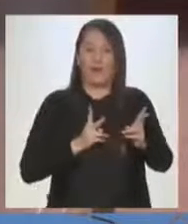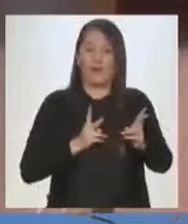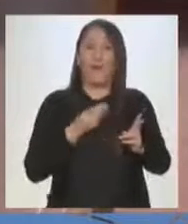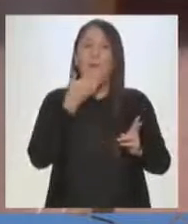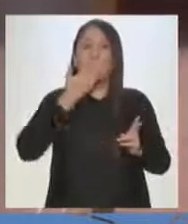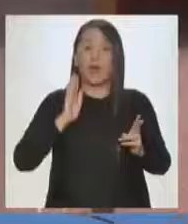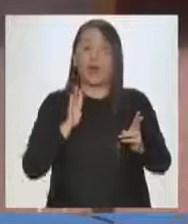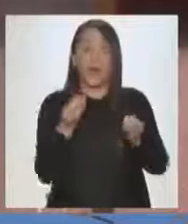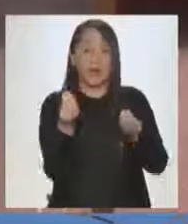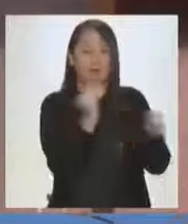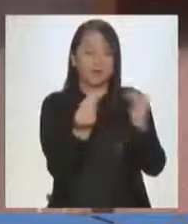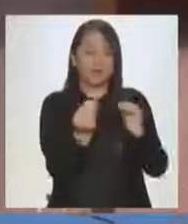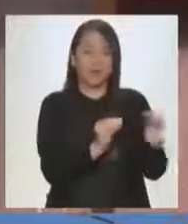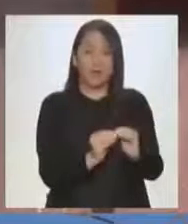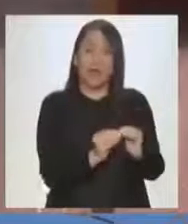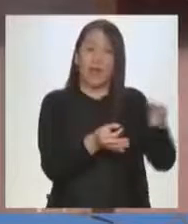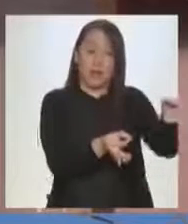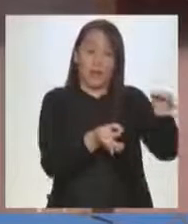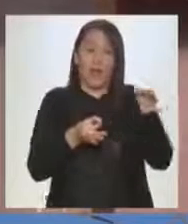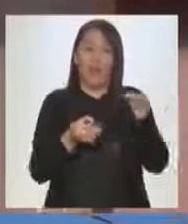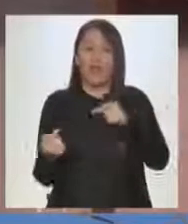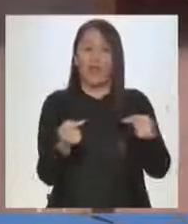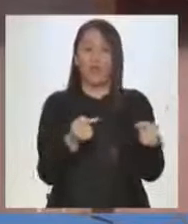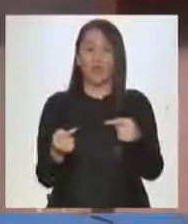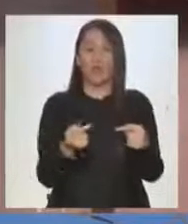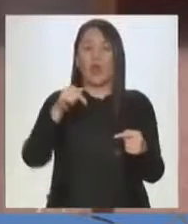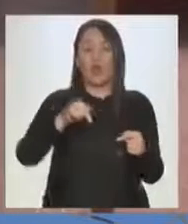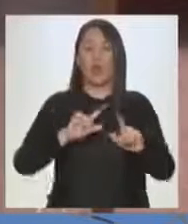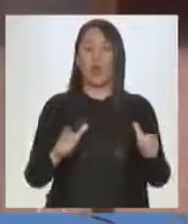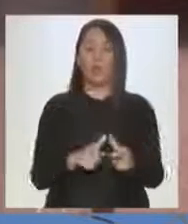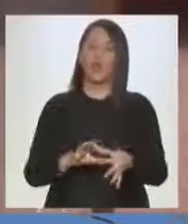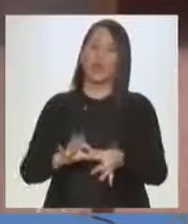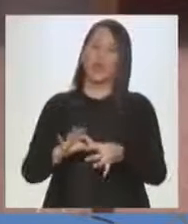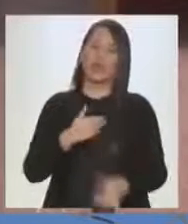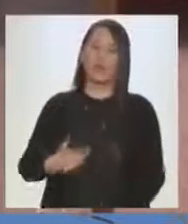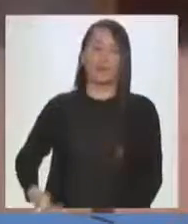mejoramos, sin lugar a duda, lo que nos llegó a discusión en esta comisión. Gracias, Presidenta.